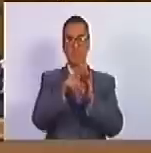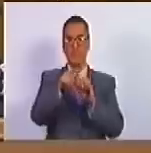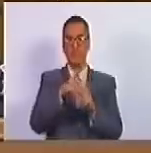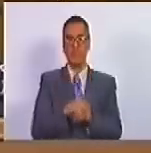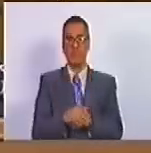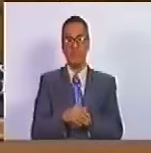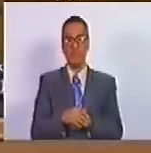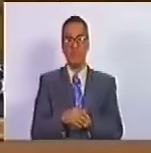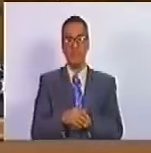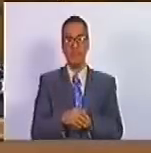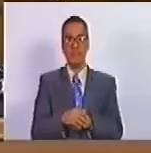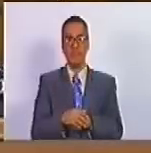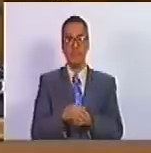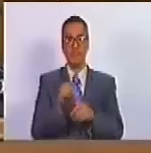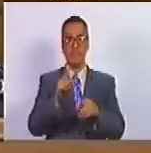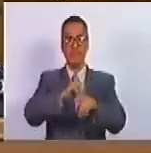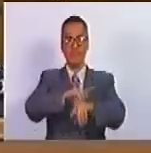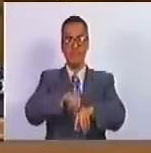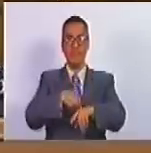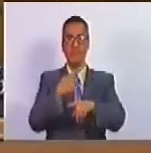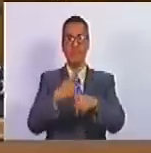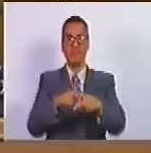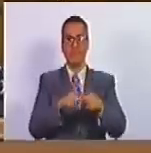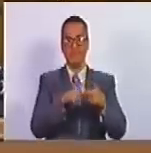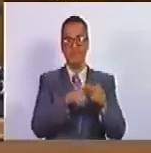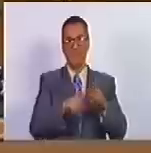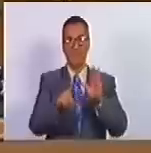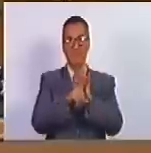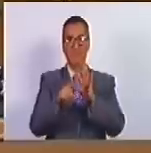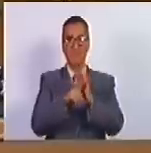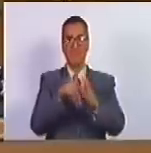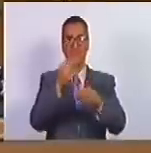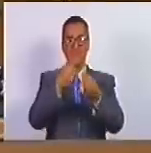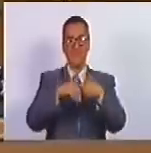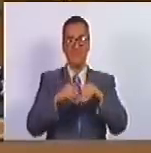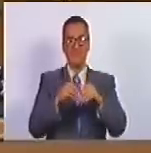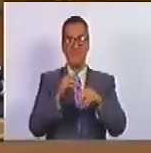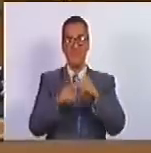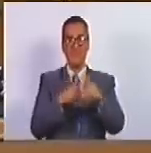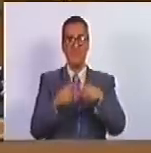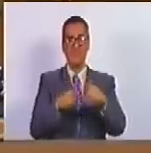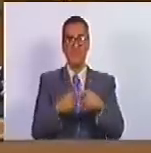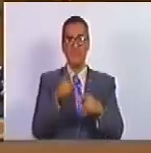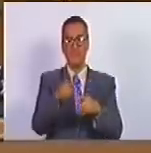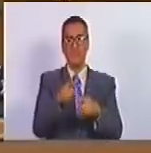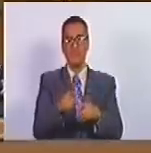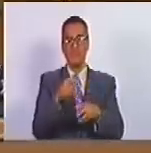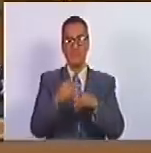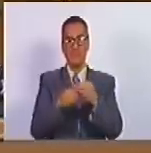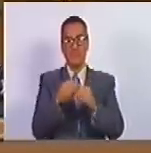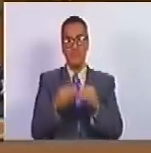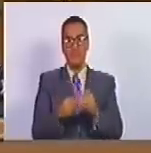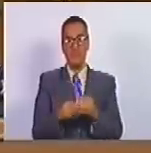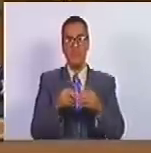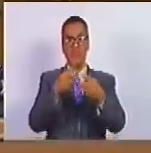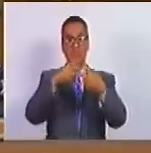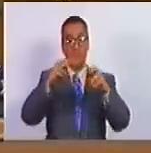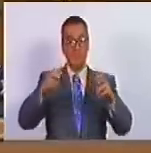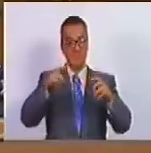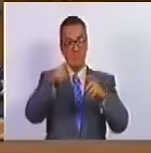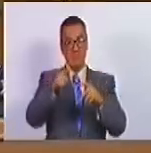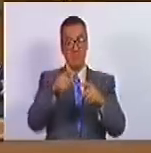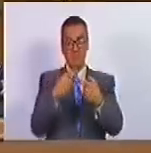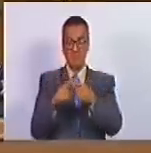ley, quedan derogadas las disposiciones de leyes estadales y ordenanzas que establezcan tipos